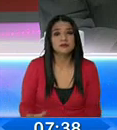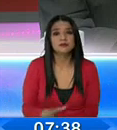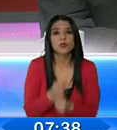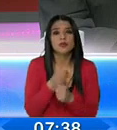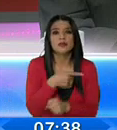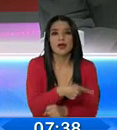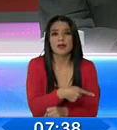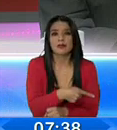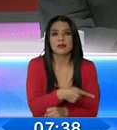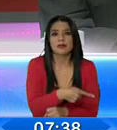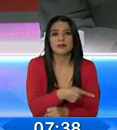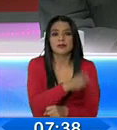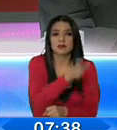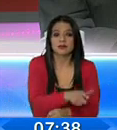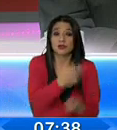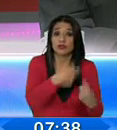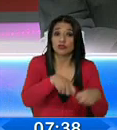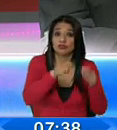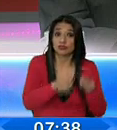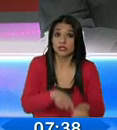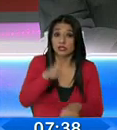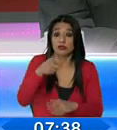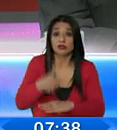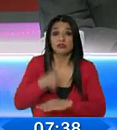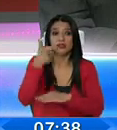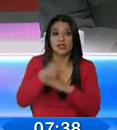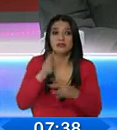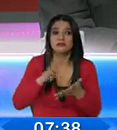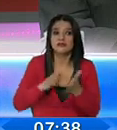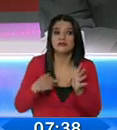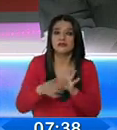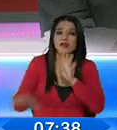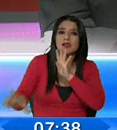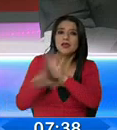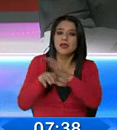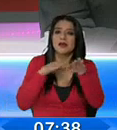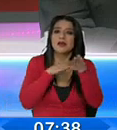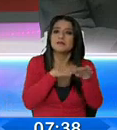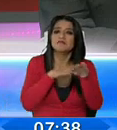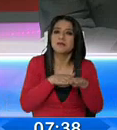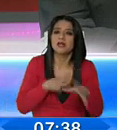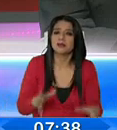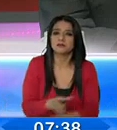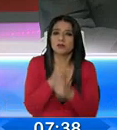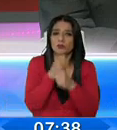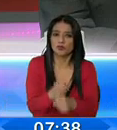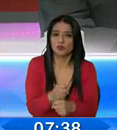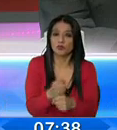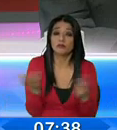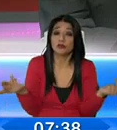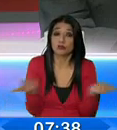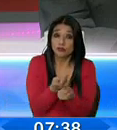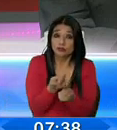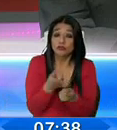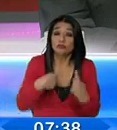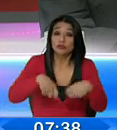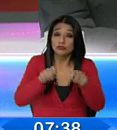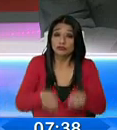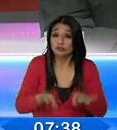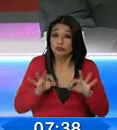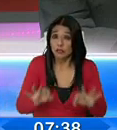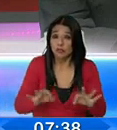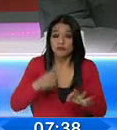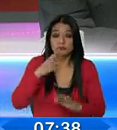jurídica al contratante y a la autoridad, a los dos sectores que intervienen en el acto contractual. El hecho de que